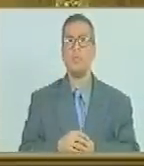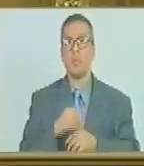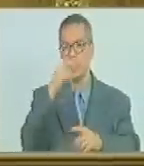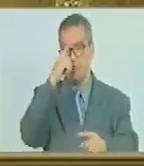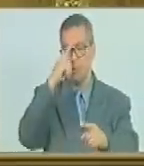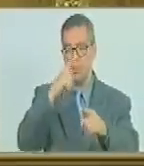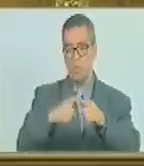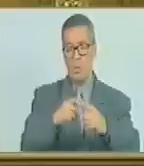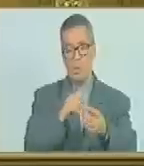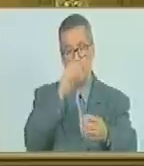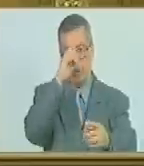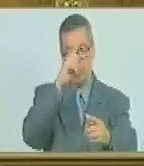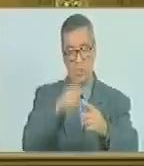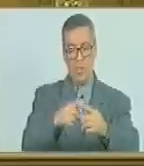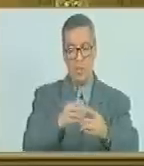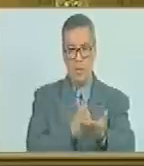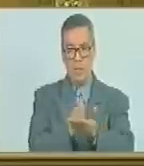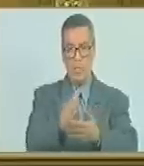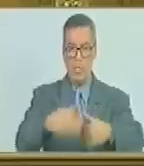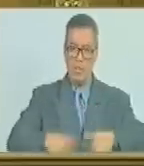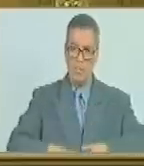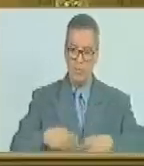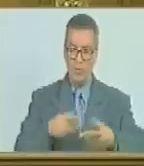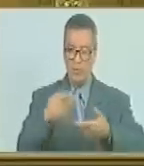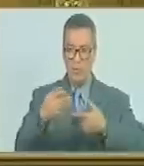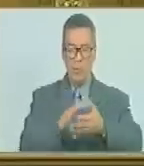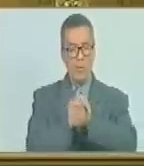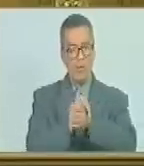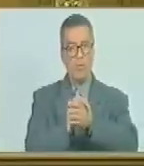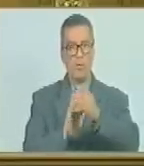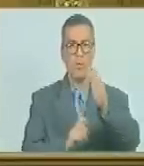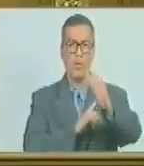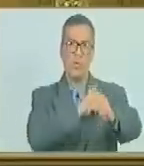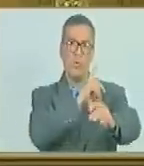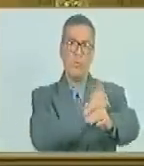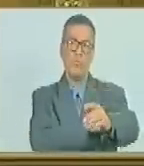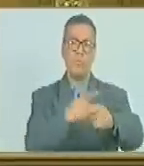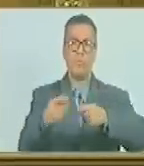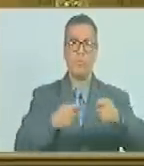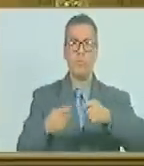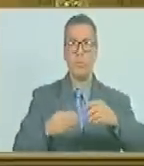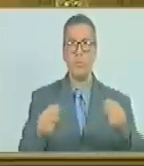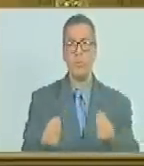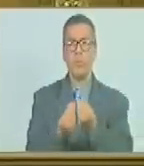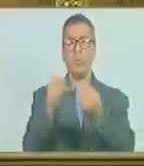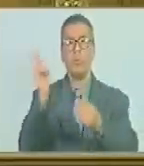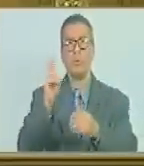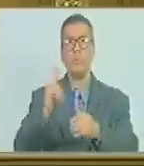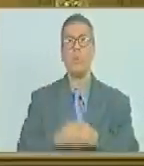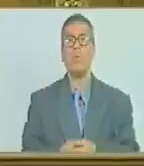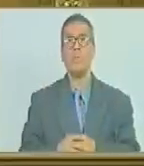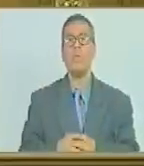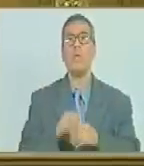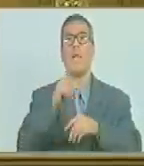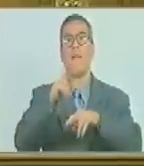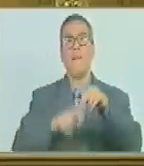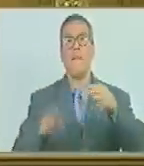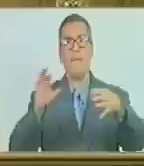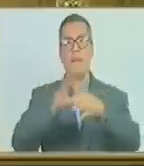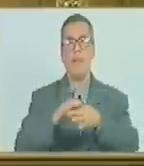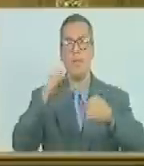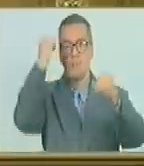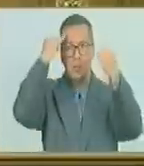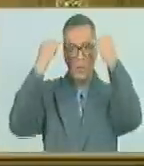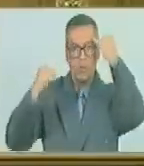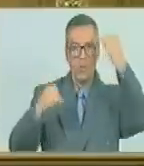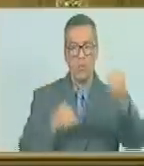de continuar fortaleciendo las relaciones amistosas y de cooperación con la nación venezolana, así como generar alianzas